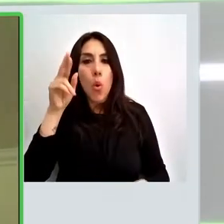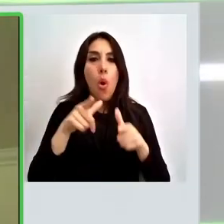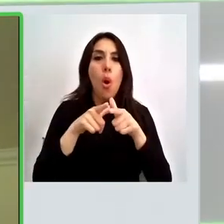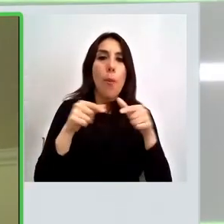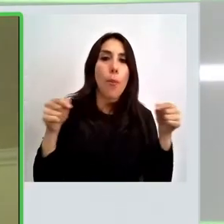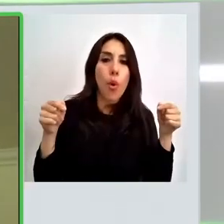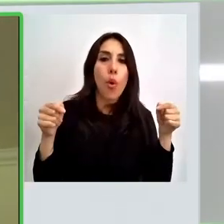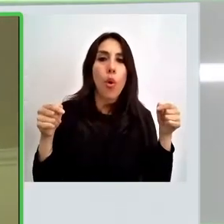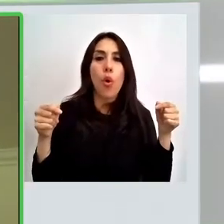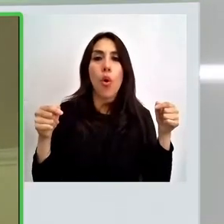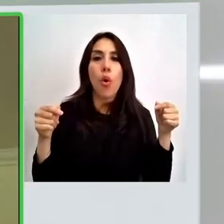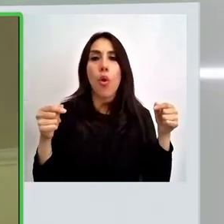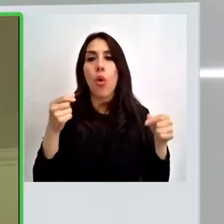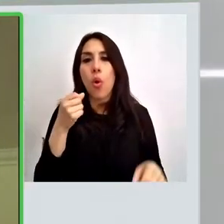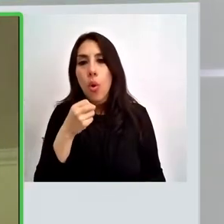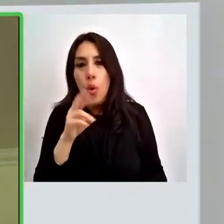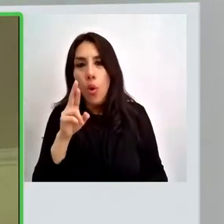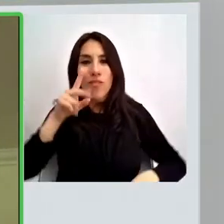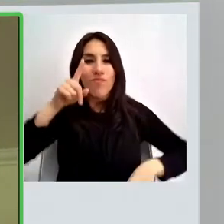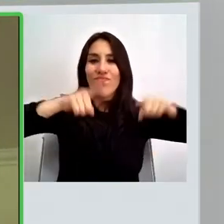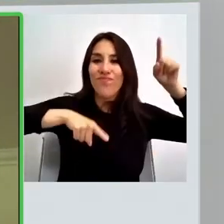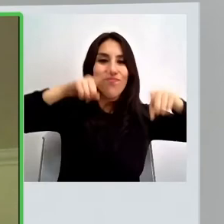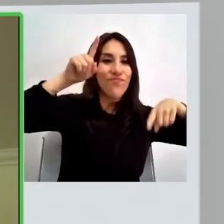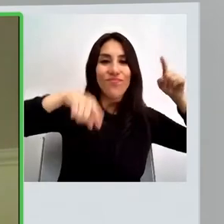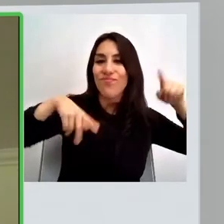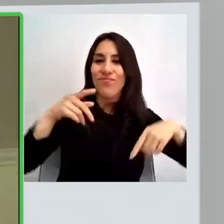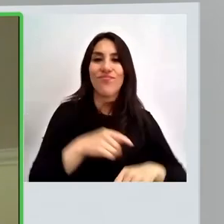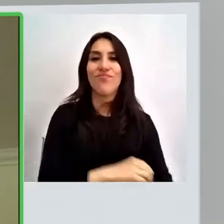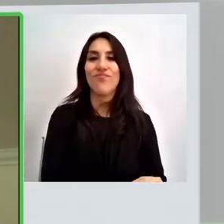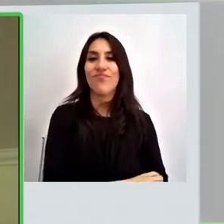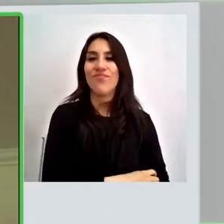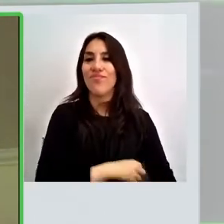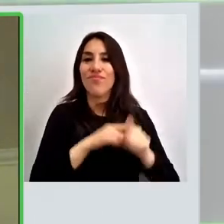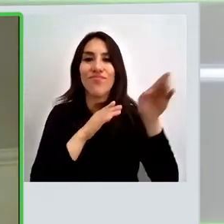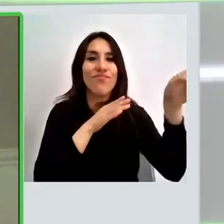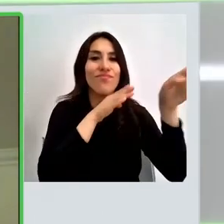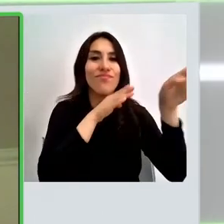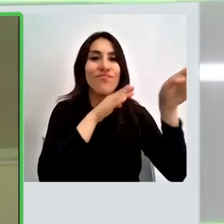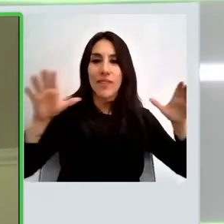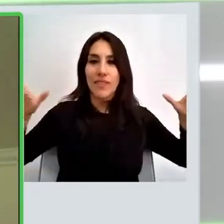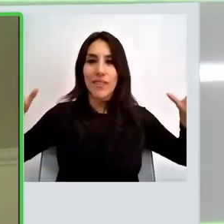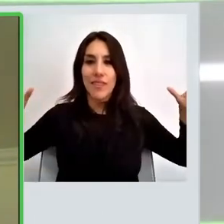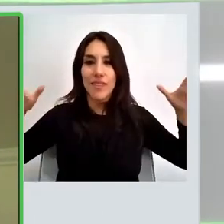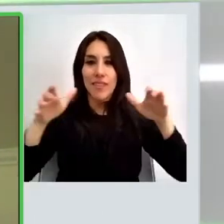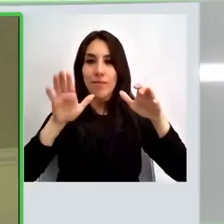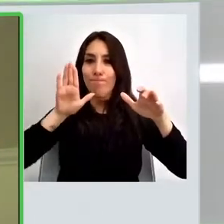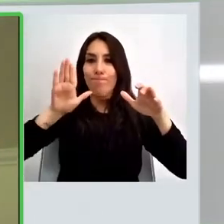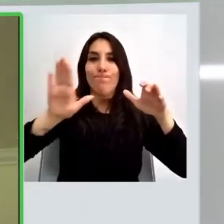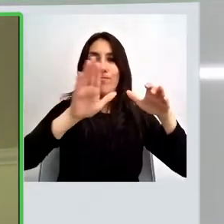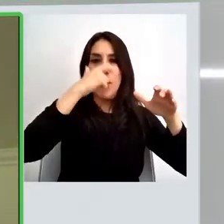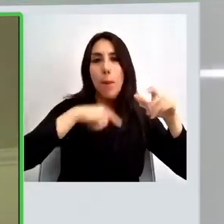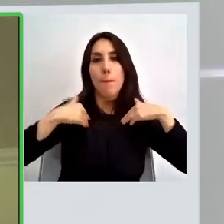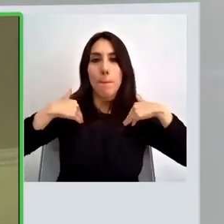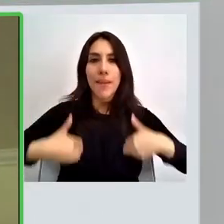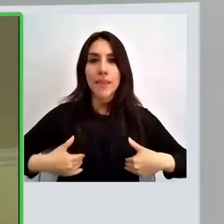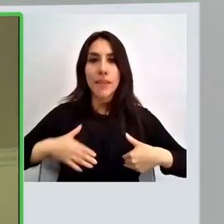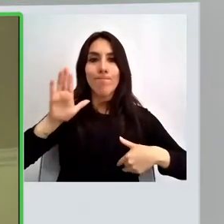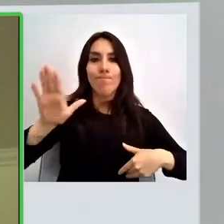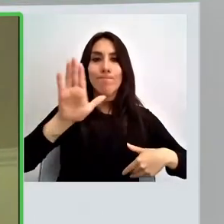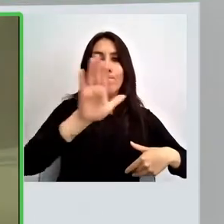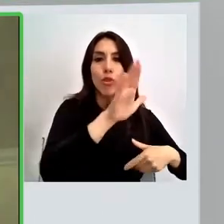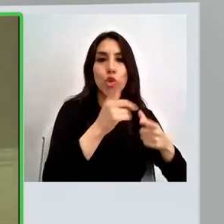algunas de las que han ido a nuestras curas cada una de estas empresas que hicieron el esfuerzo